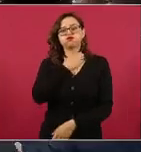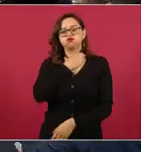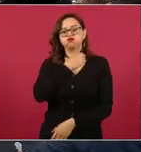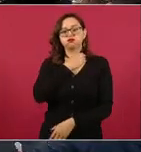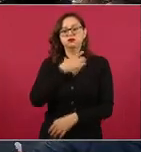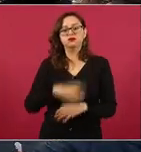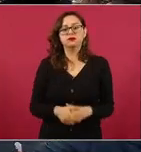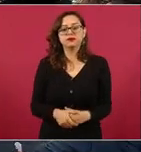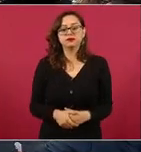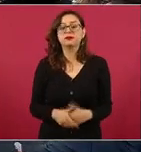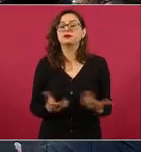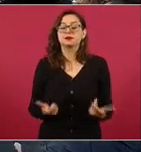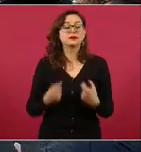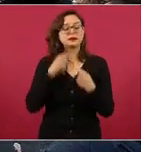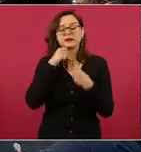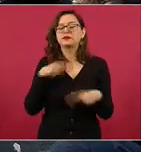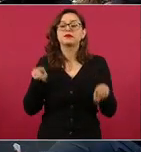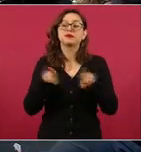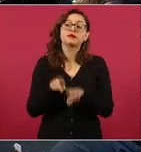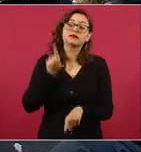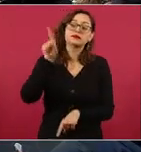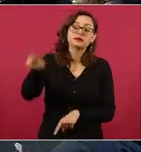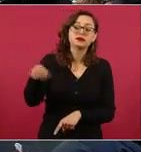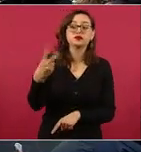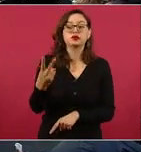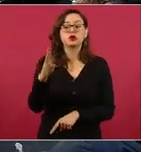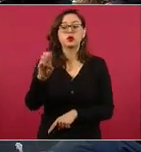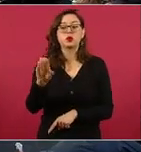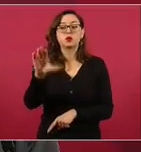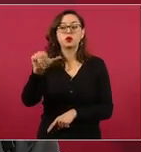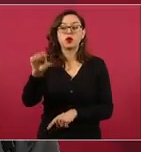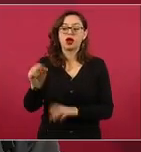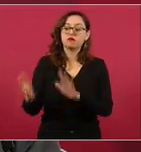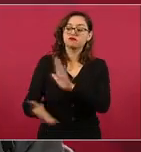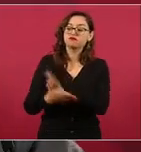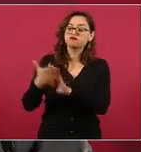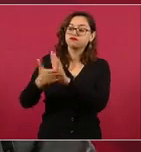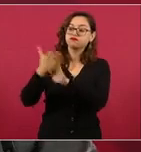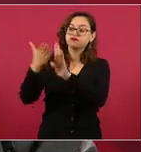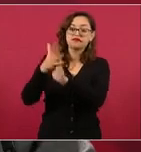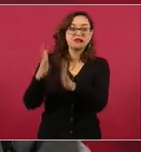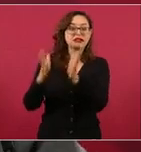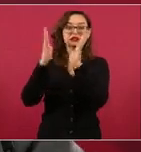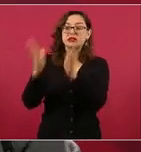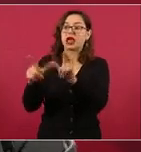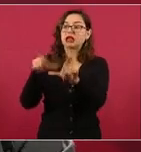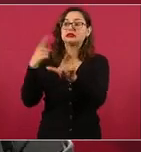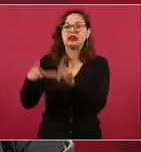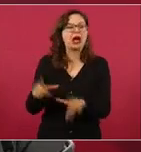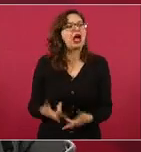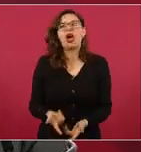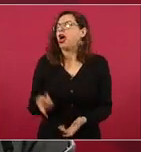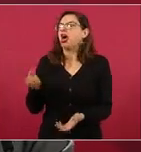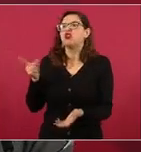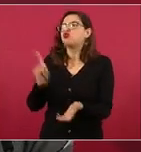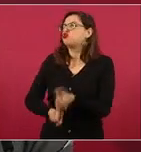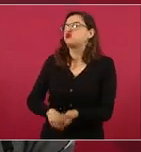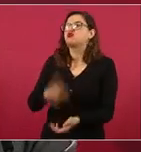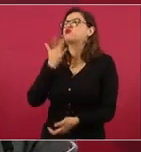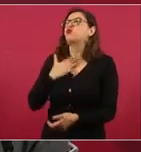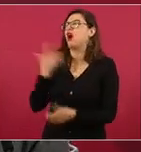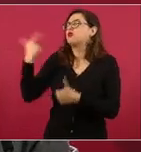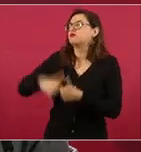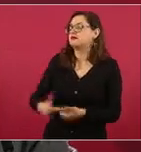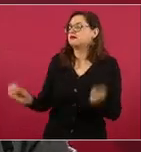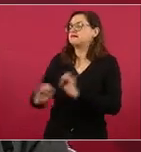mismo en el caso de la refinería, ya está construida. Ah, pero todavía no produce gasolina. Ya va a